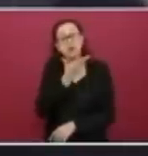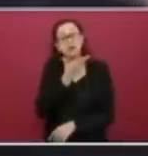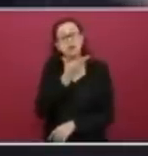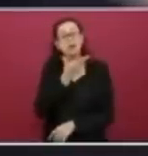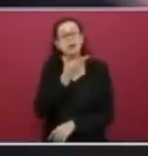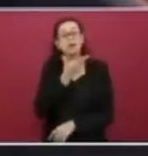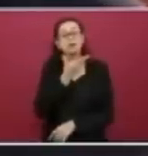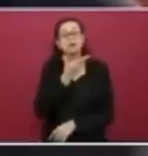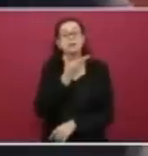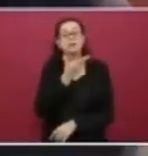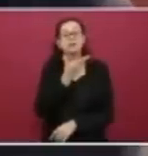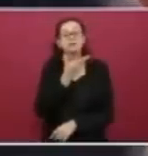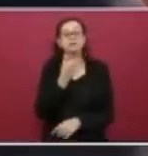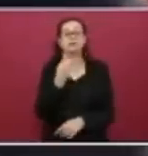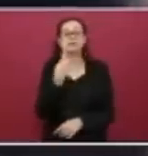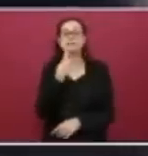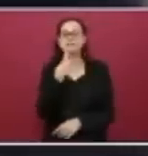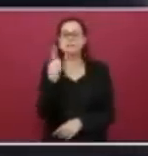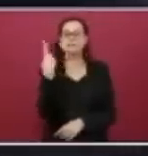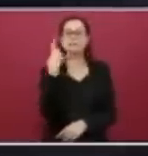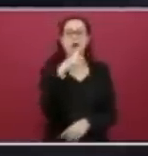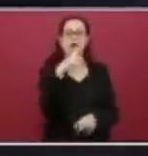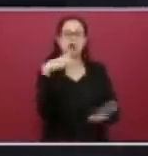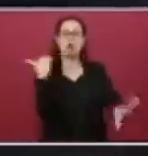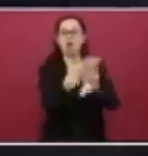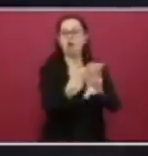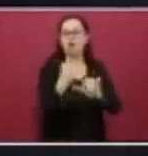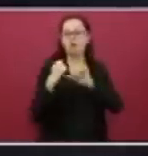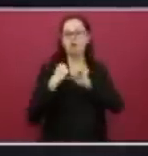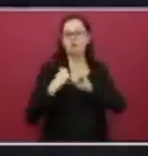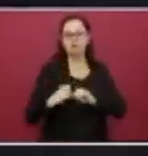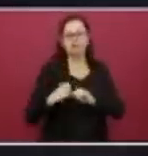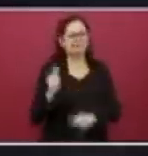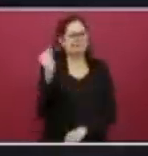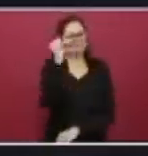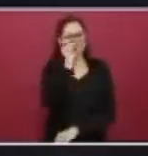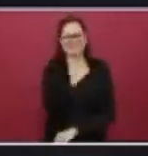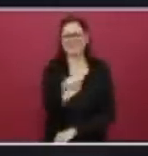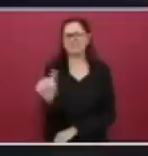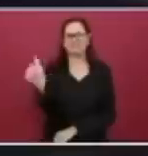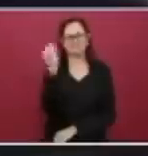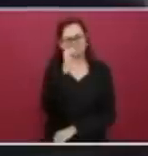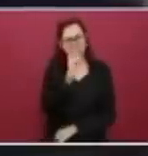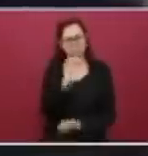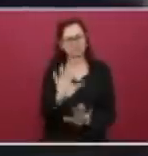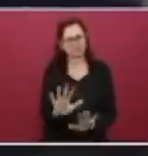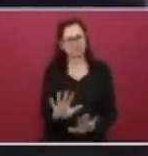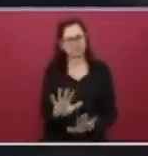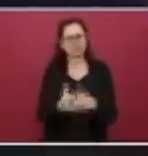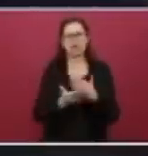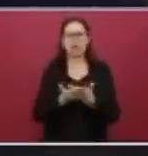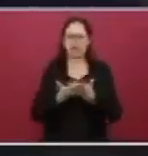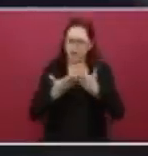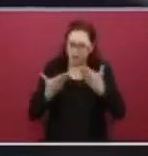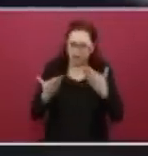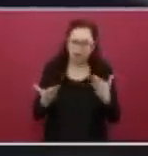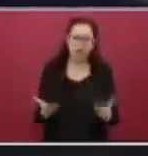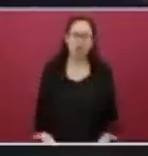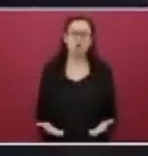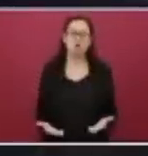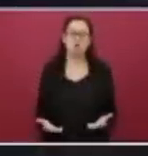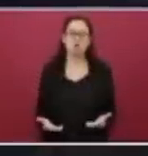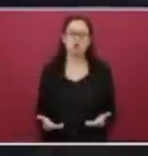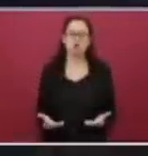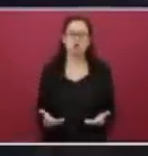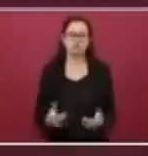la queja era a la autoridad y ahora lo que se va a